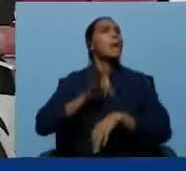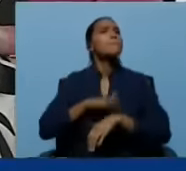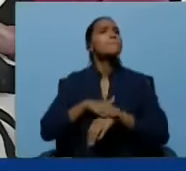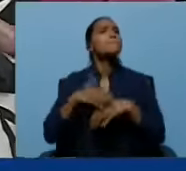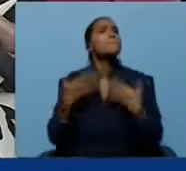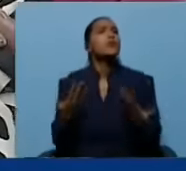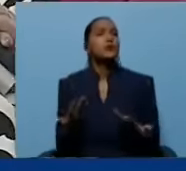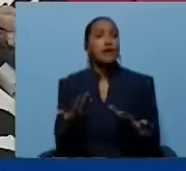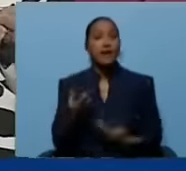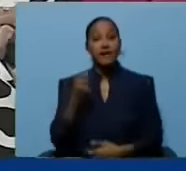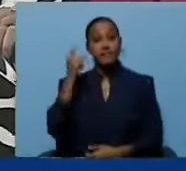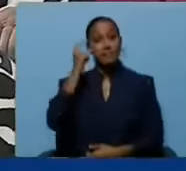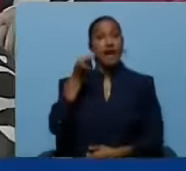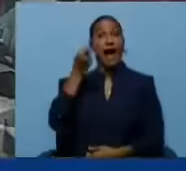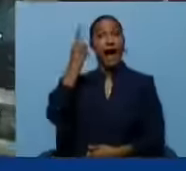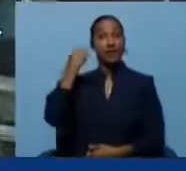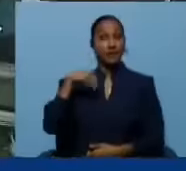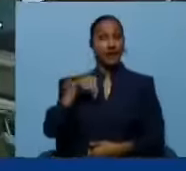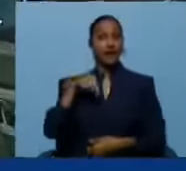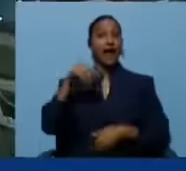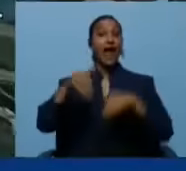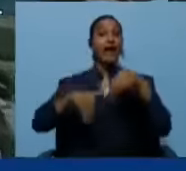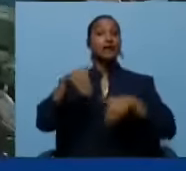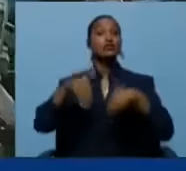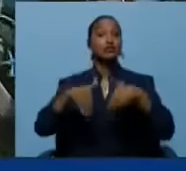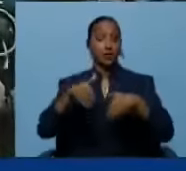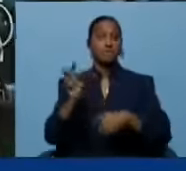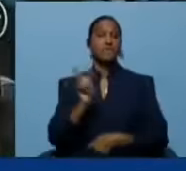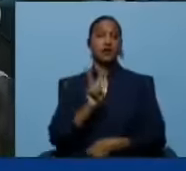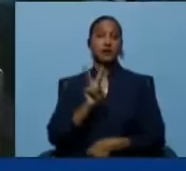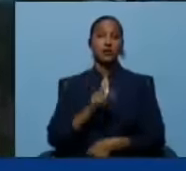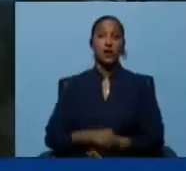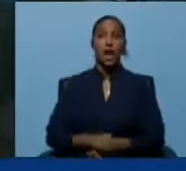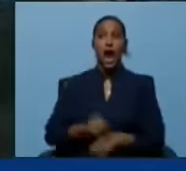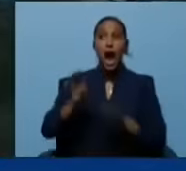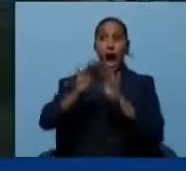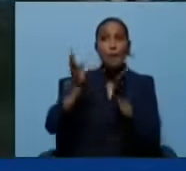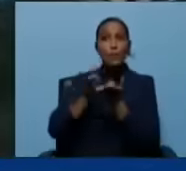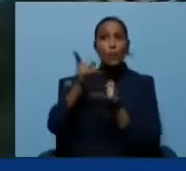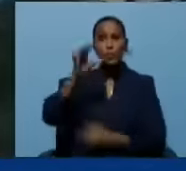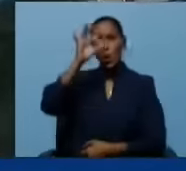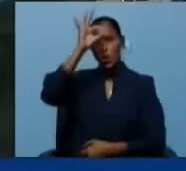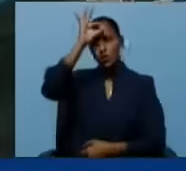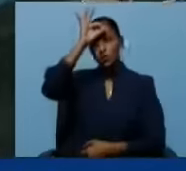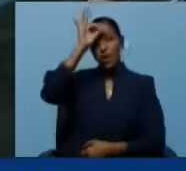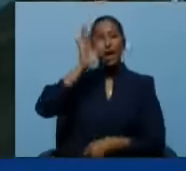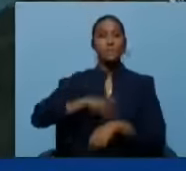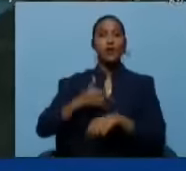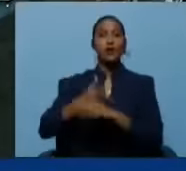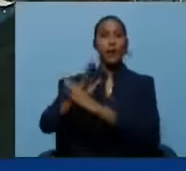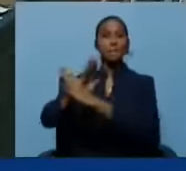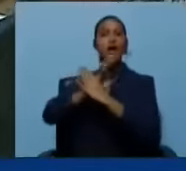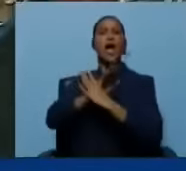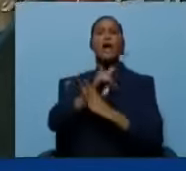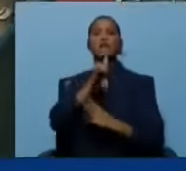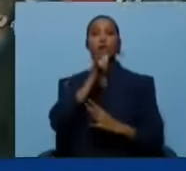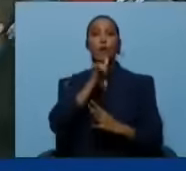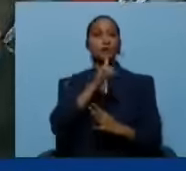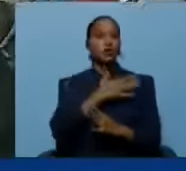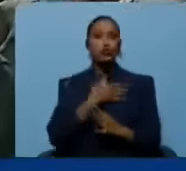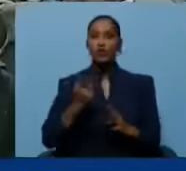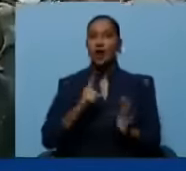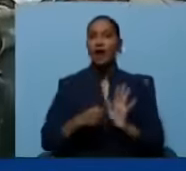en Venezuela. Que nadie se enteró en el mundo porque nos invisibilizan. Solo